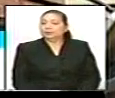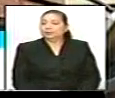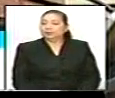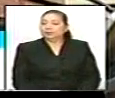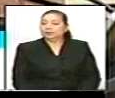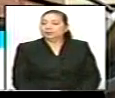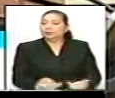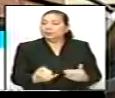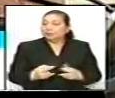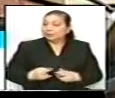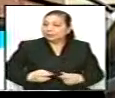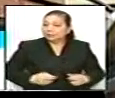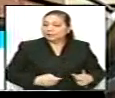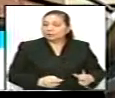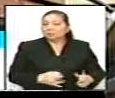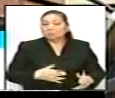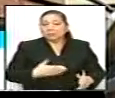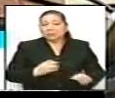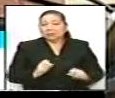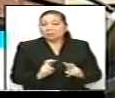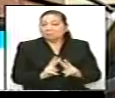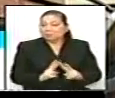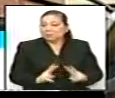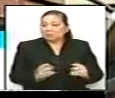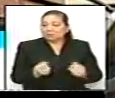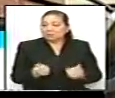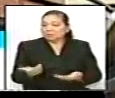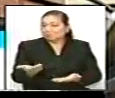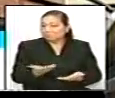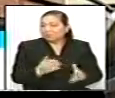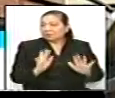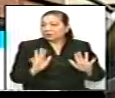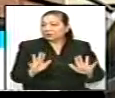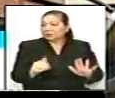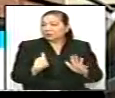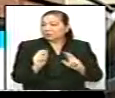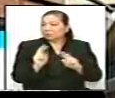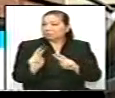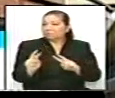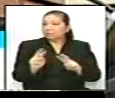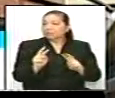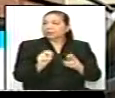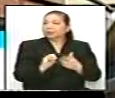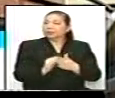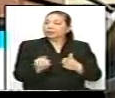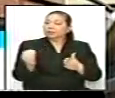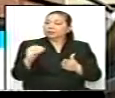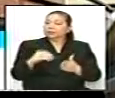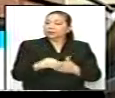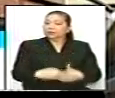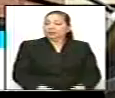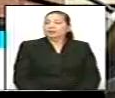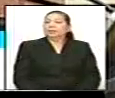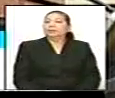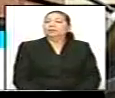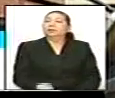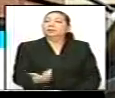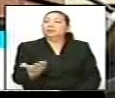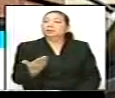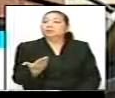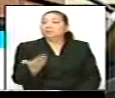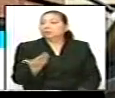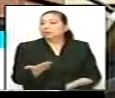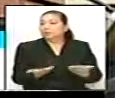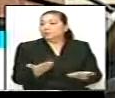y este río sea valorado por la población. Las 16 miradores que se instalaron nos costó a nosotros,